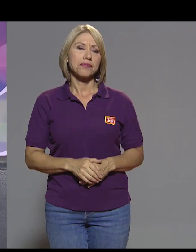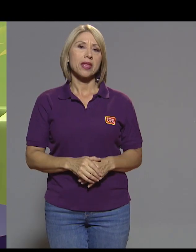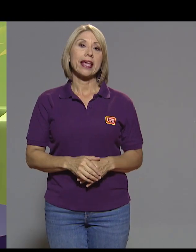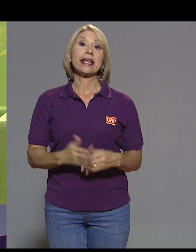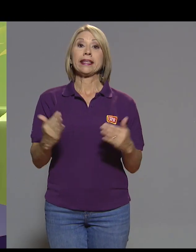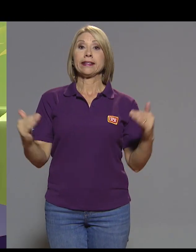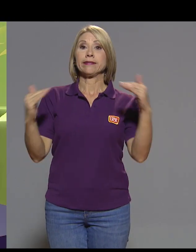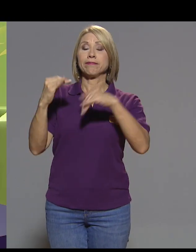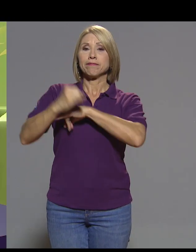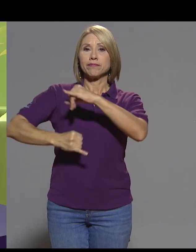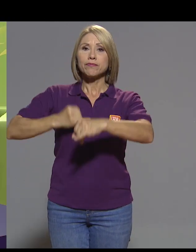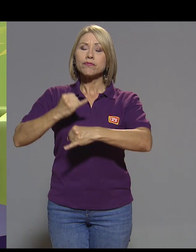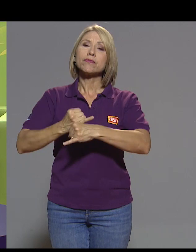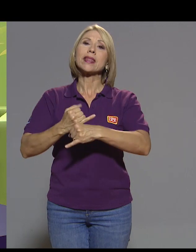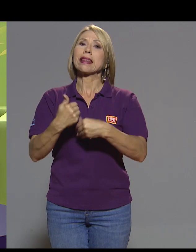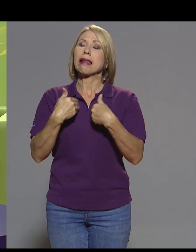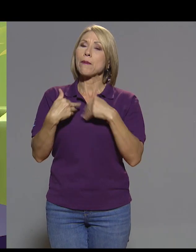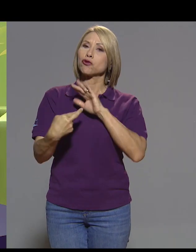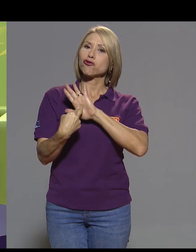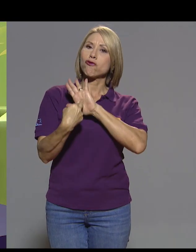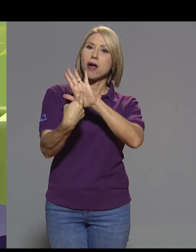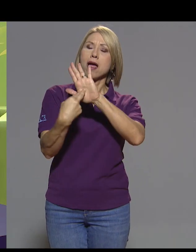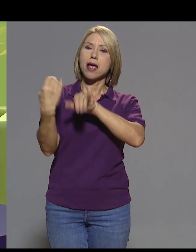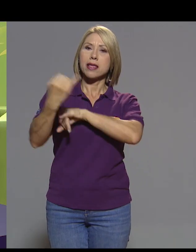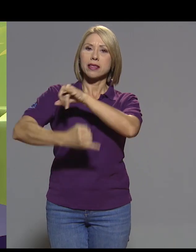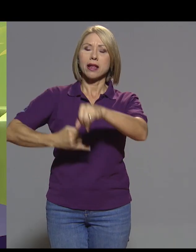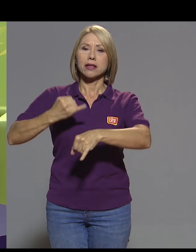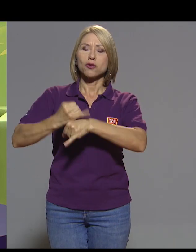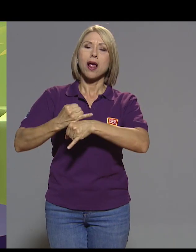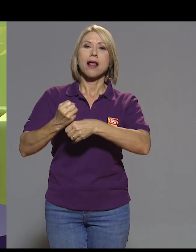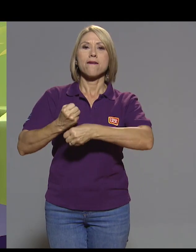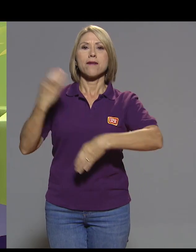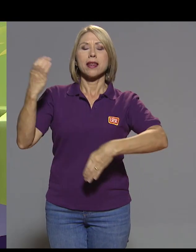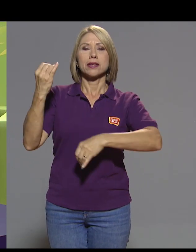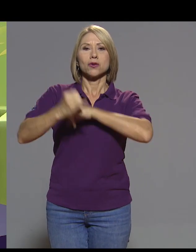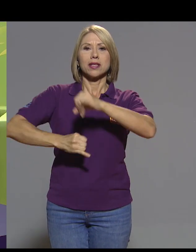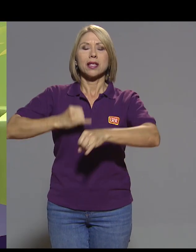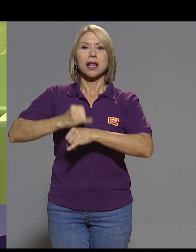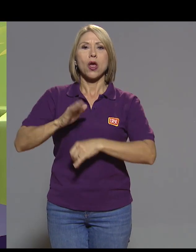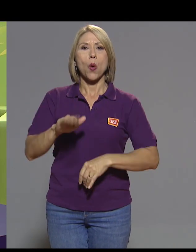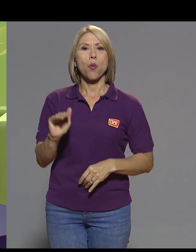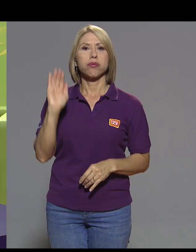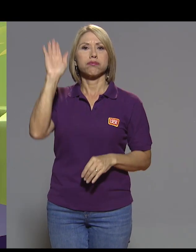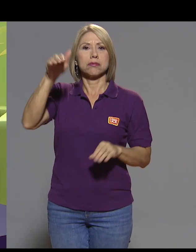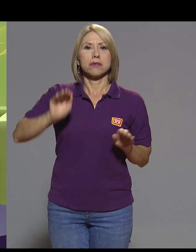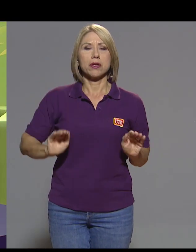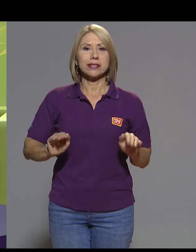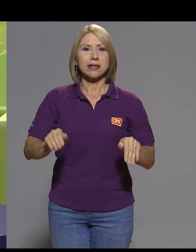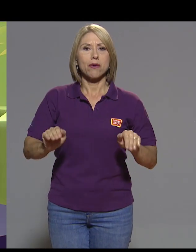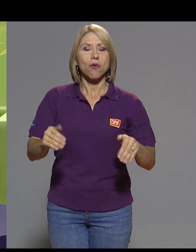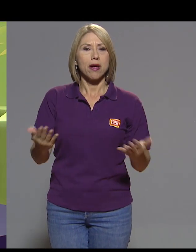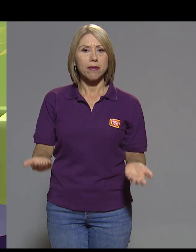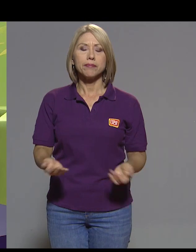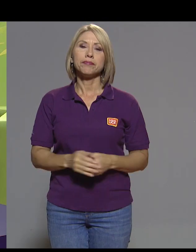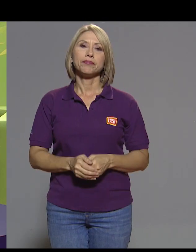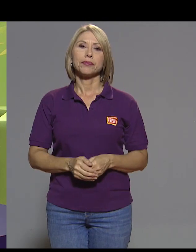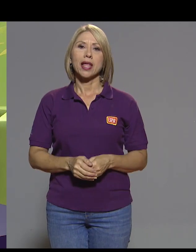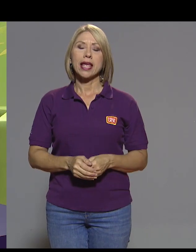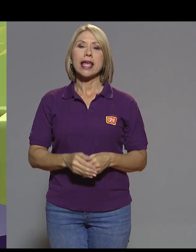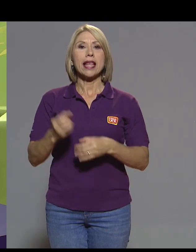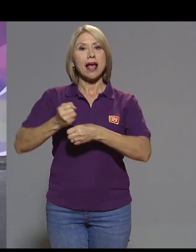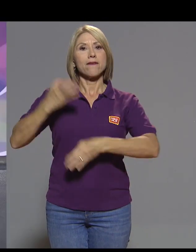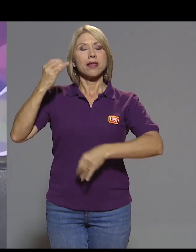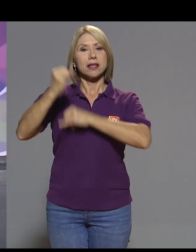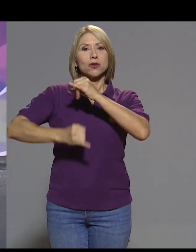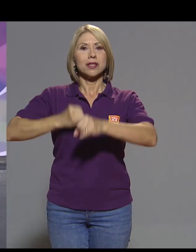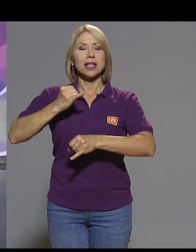y a nivel internacional bueno contamos con la representación internacional de la federación internacional de baloncesto en silla de ruedas es